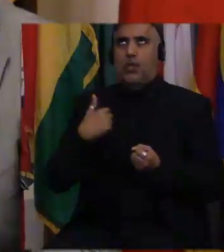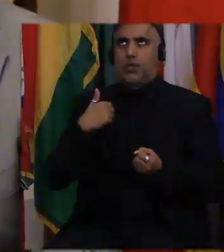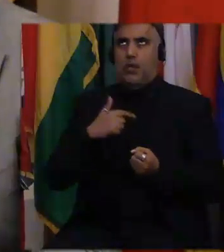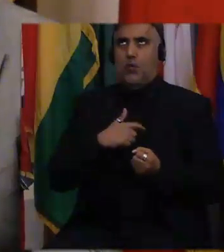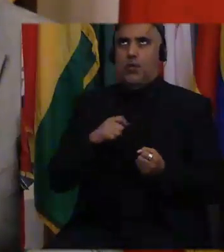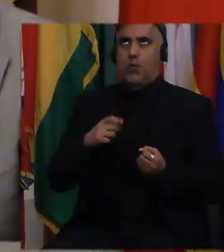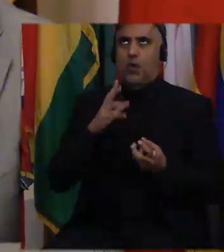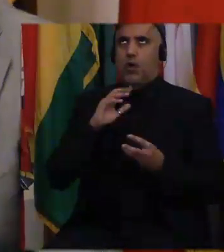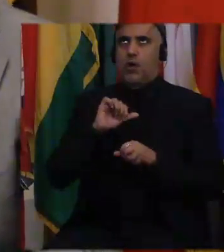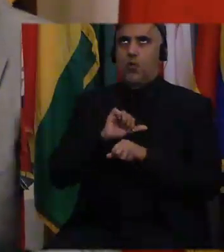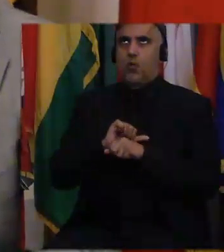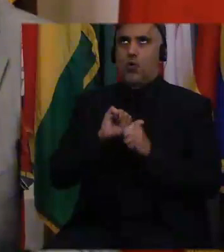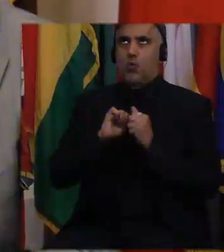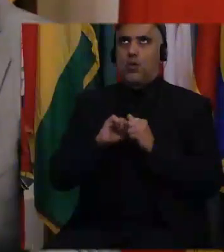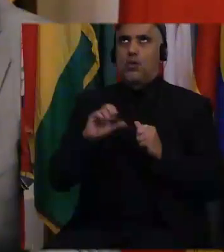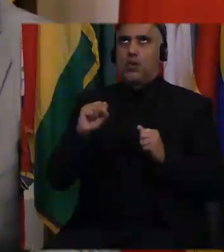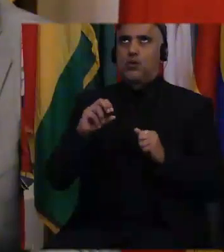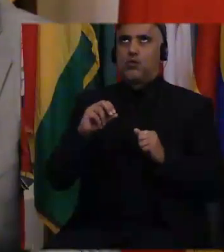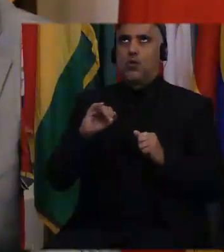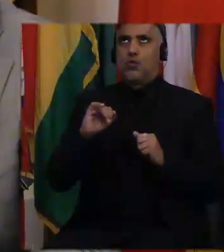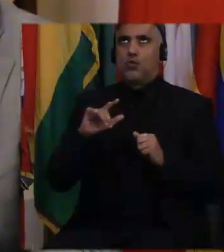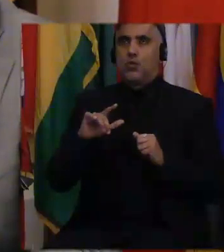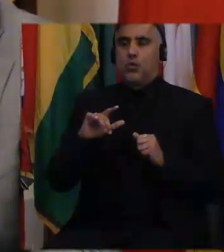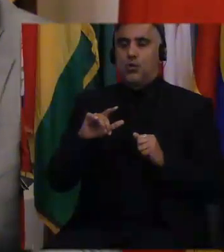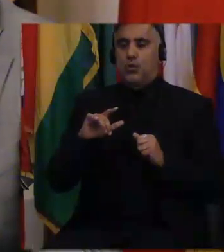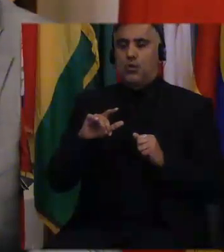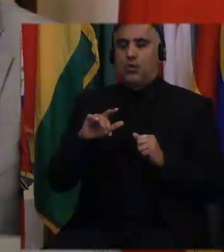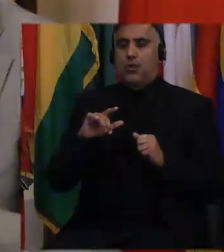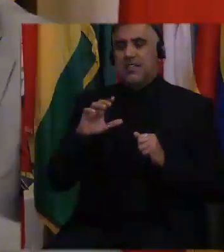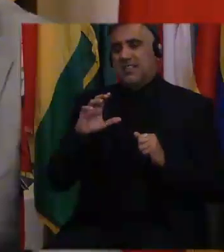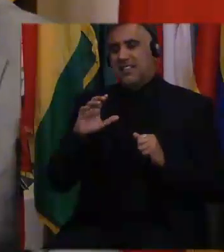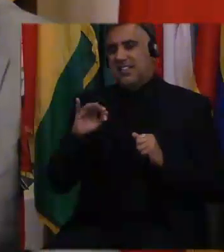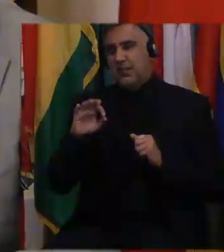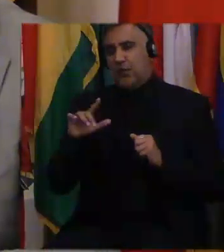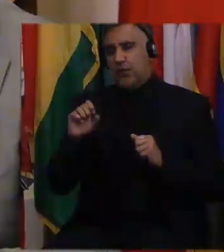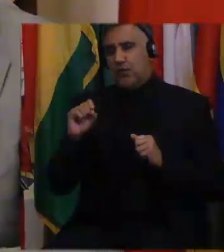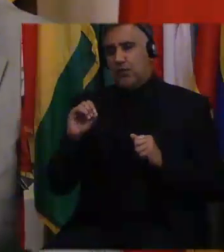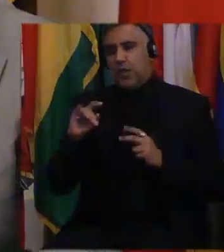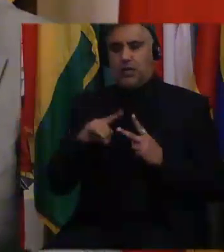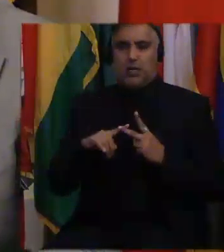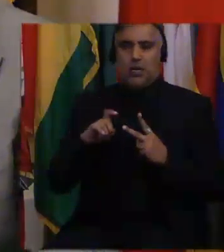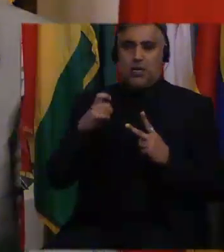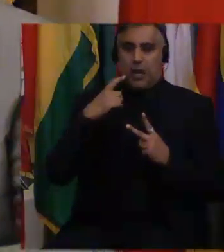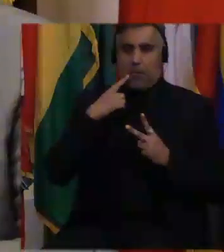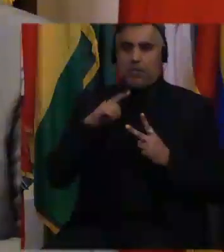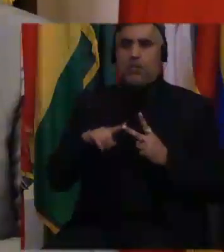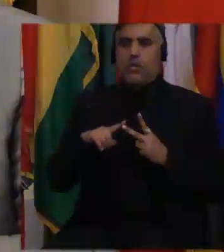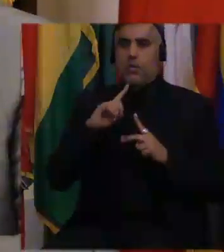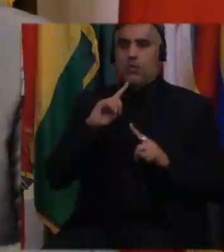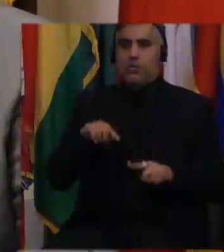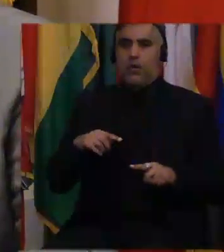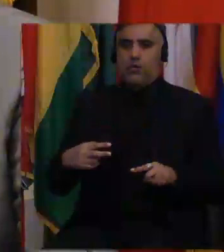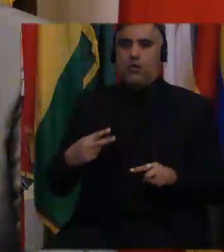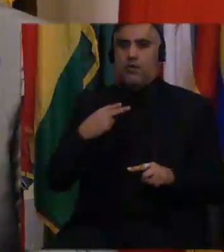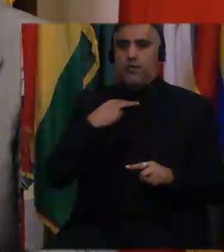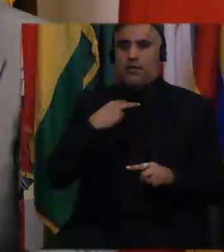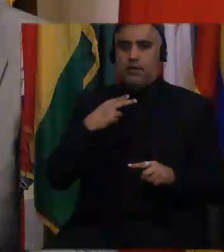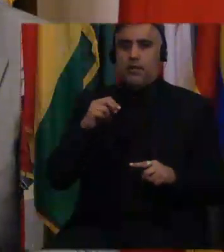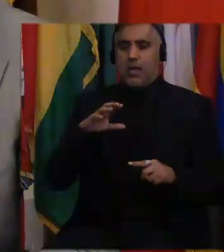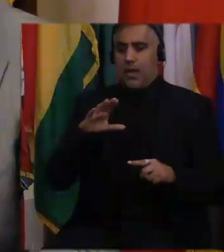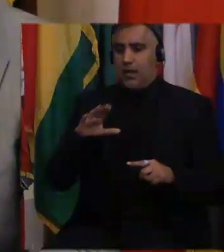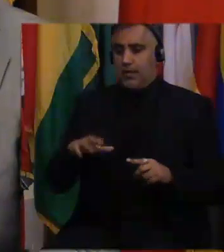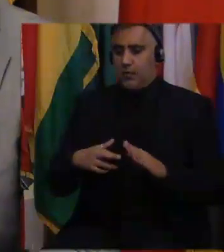otros mecanismos regionales e internacionales de protección a las mujeres, responder a las víctimas, sus representantes en nuestros mecanismos y